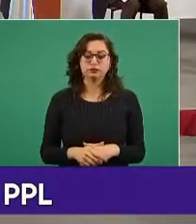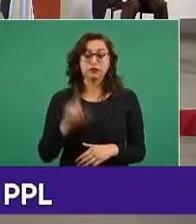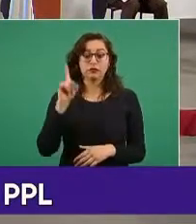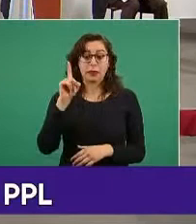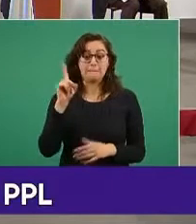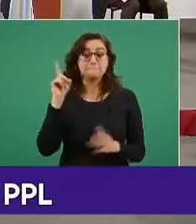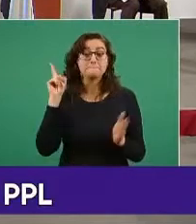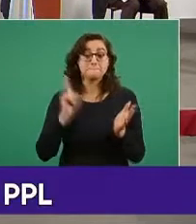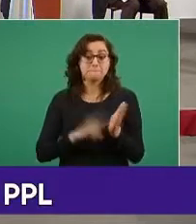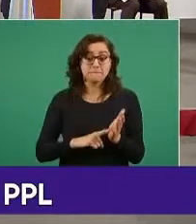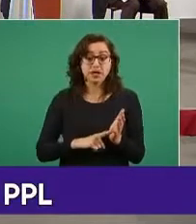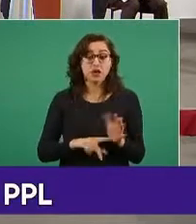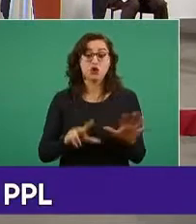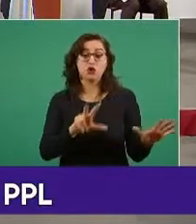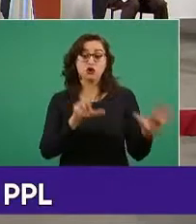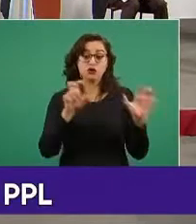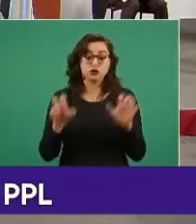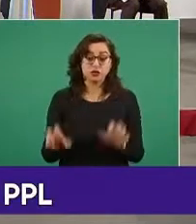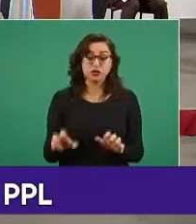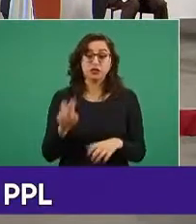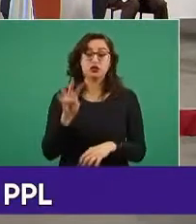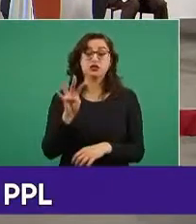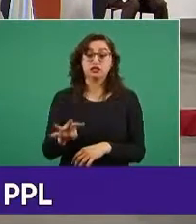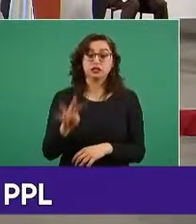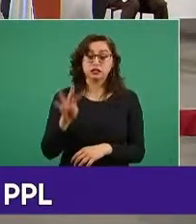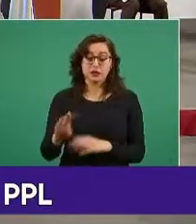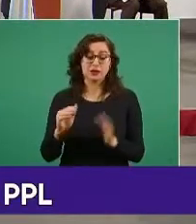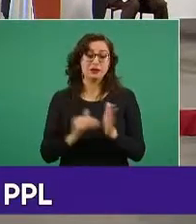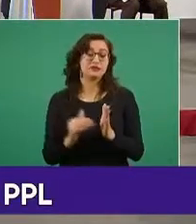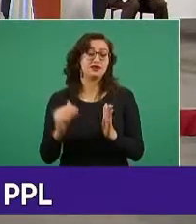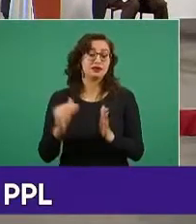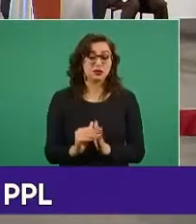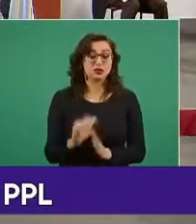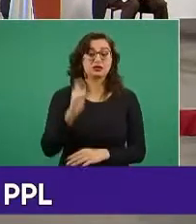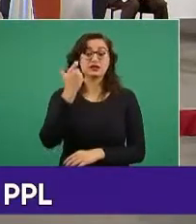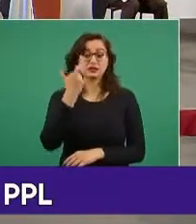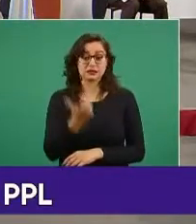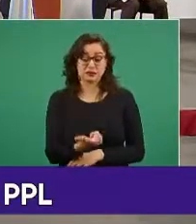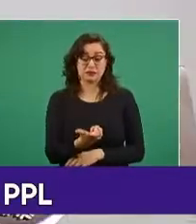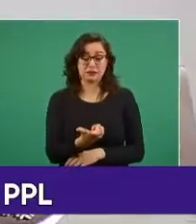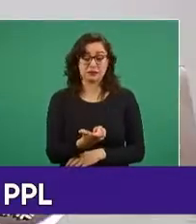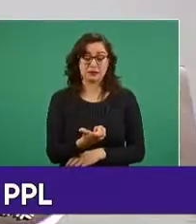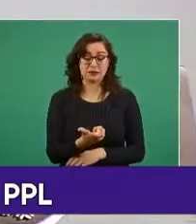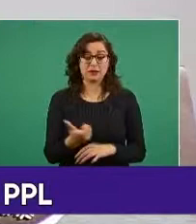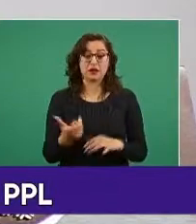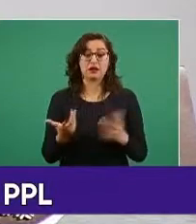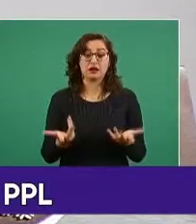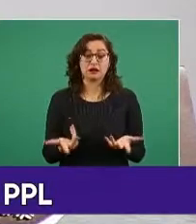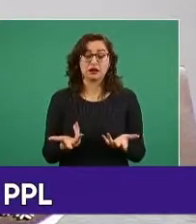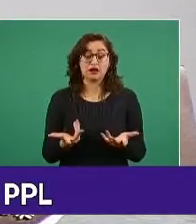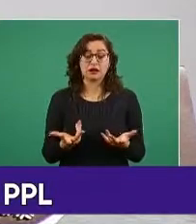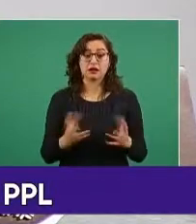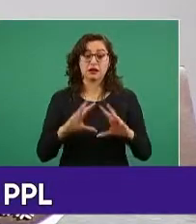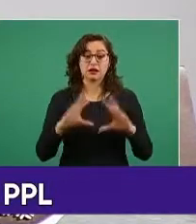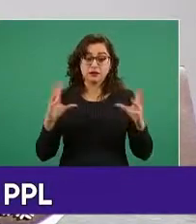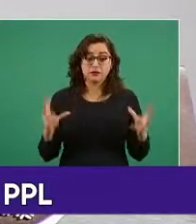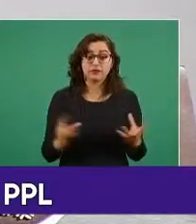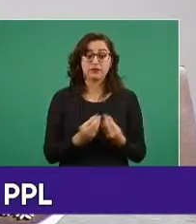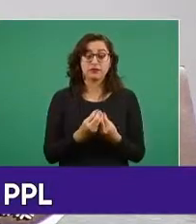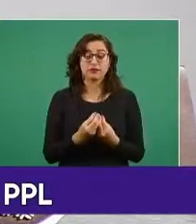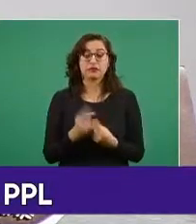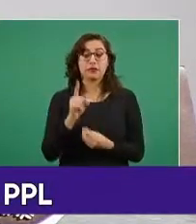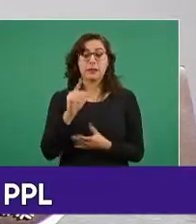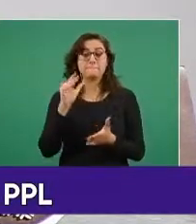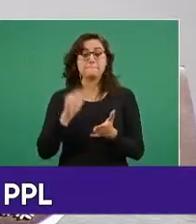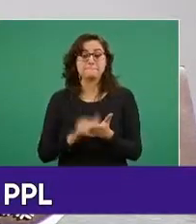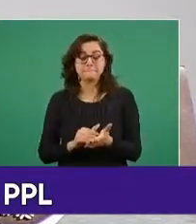75,661,735,763 pesos para una serie de servicios para estas empresas que se da a los penales. Y todo esto ya